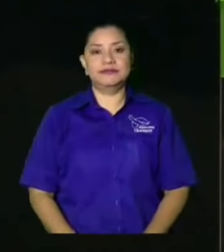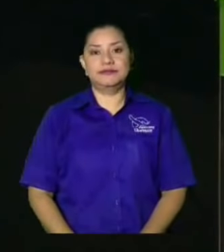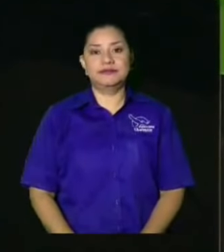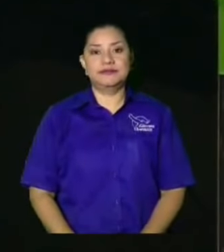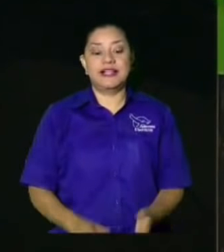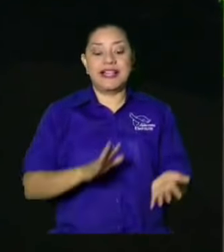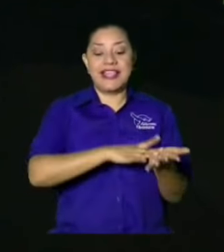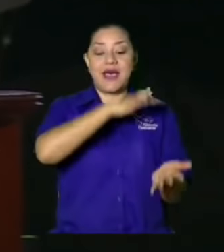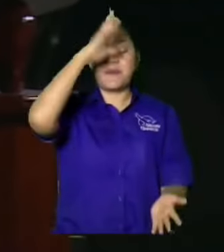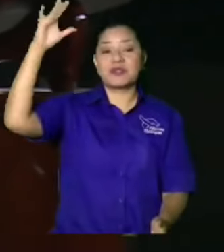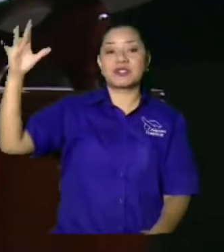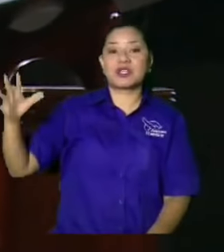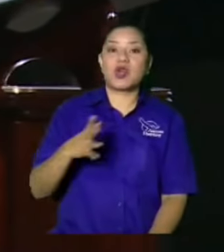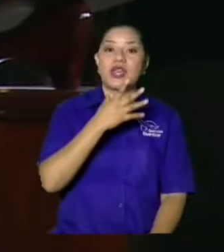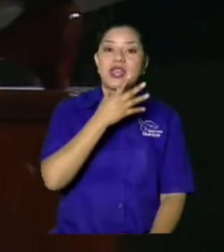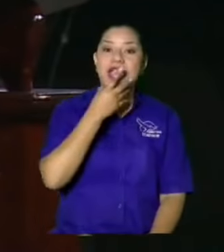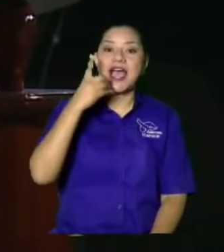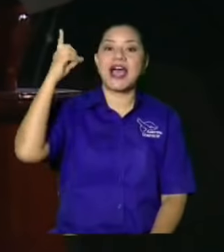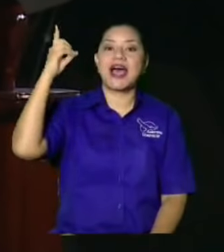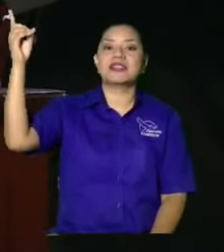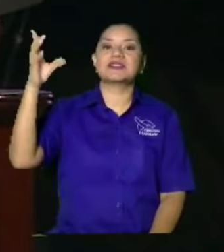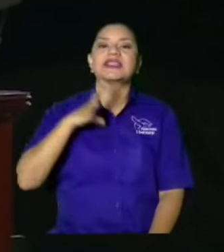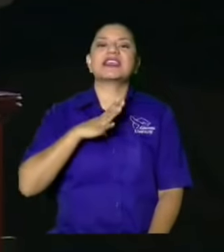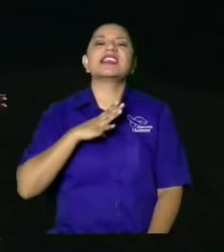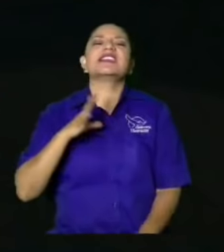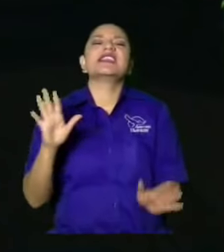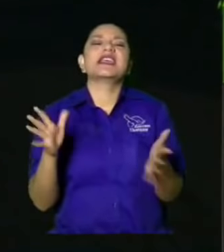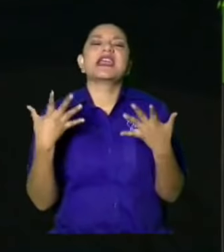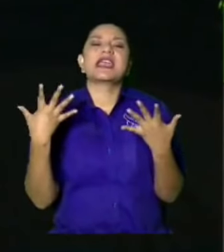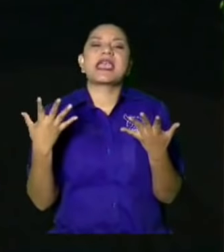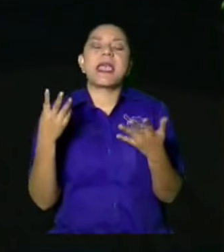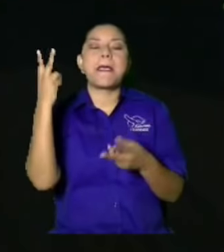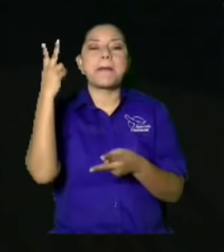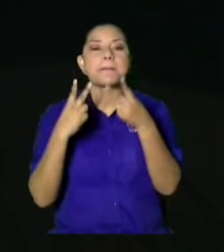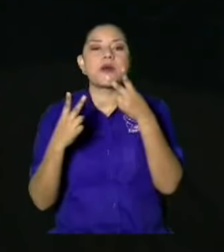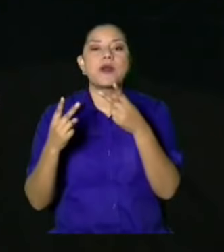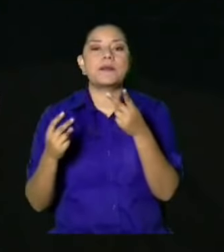Le da gloria a Dios. ¿Qué tiene que reverdecer?